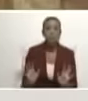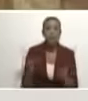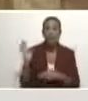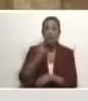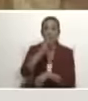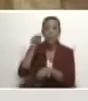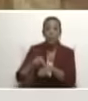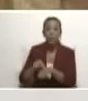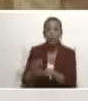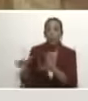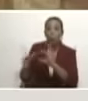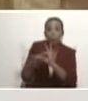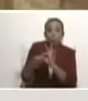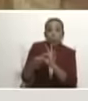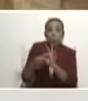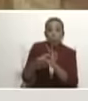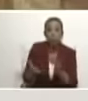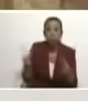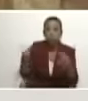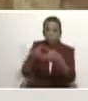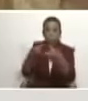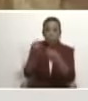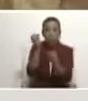Asamblea Nacional jugó un papel